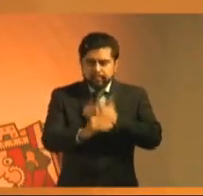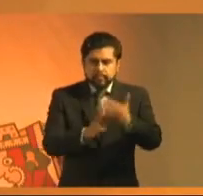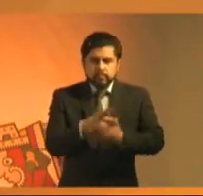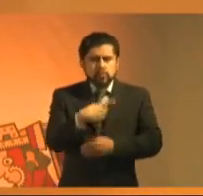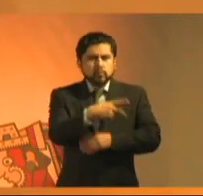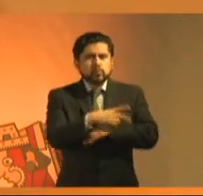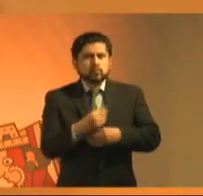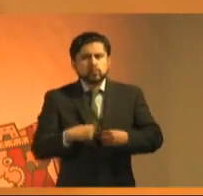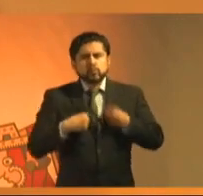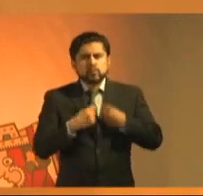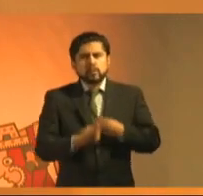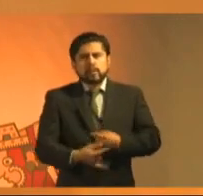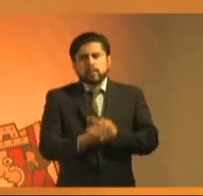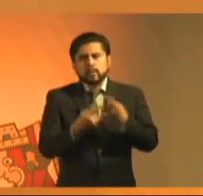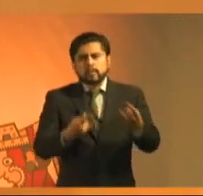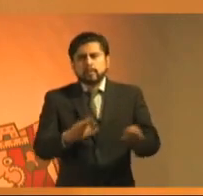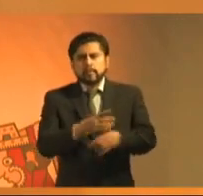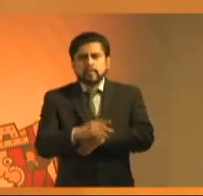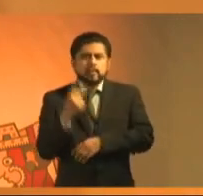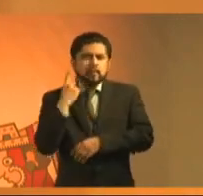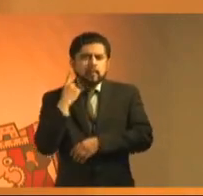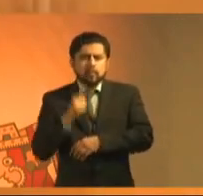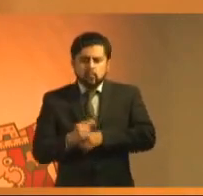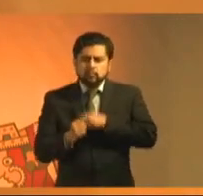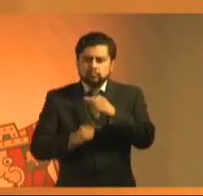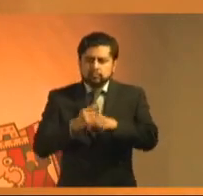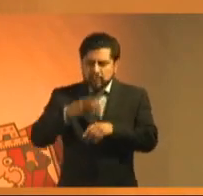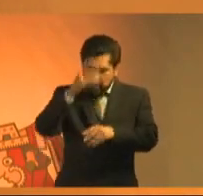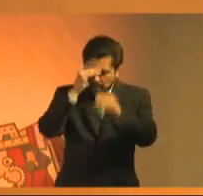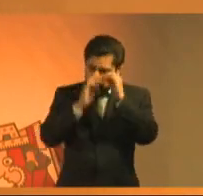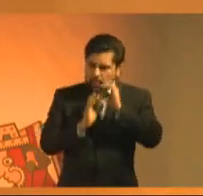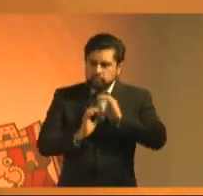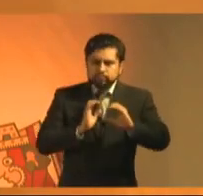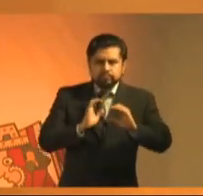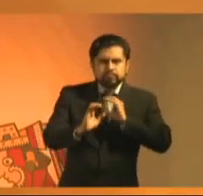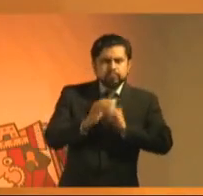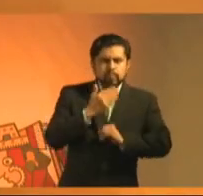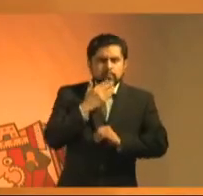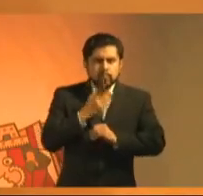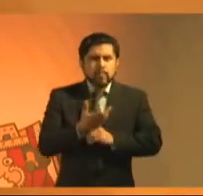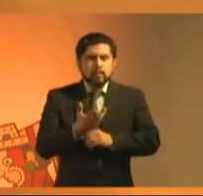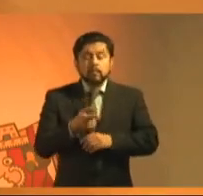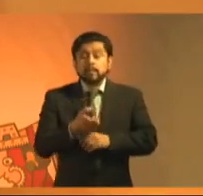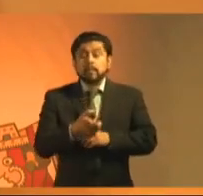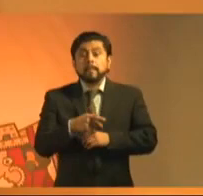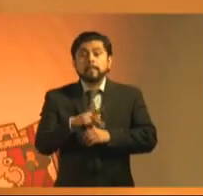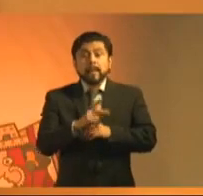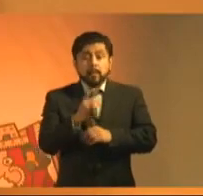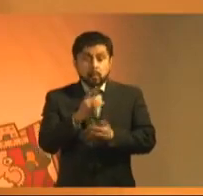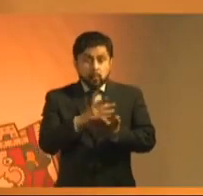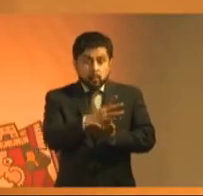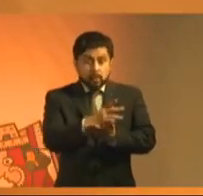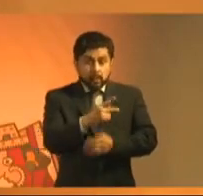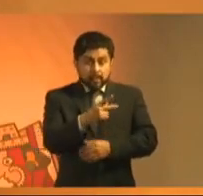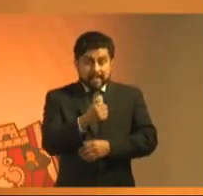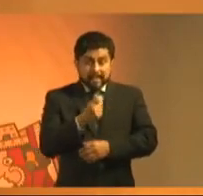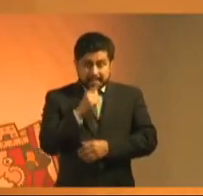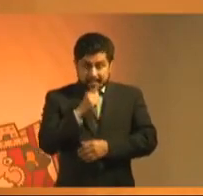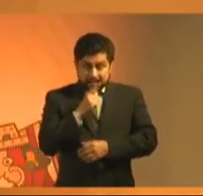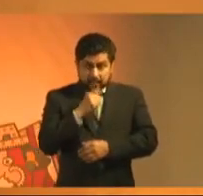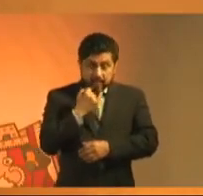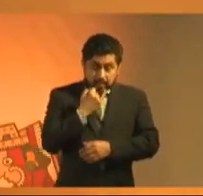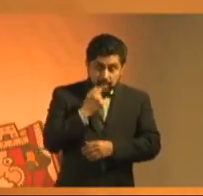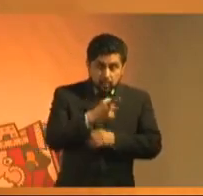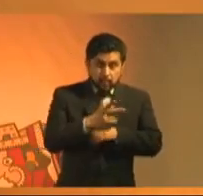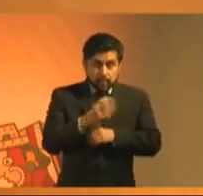podido ser el personaje que es para la historia de yucatán aprendió maya con esta mujer pero no sólo aprendió la lengua aprendió